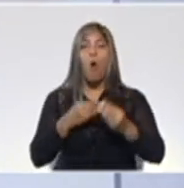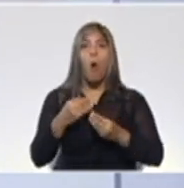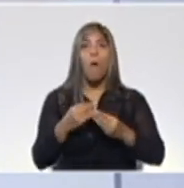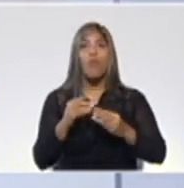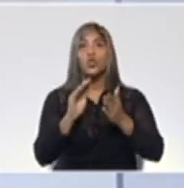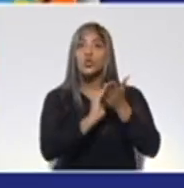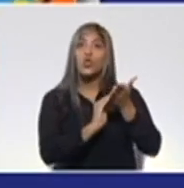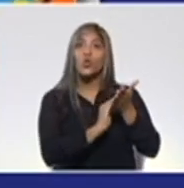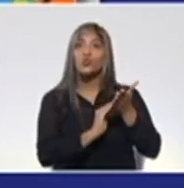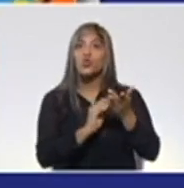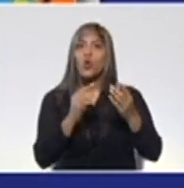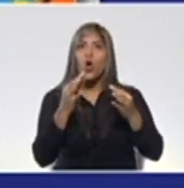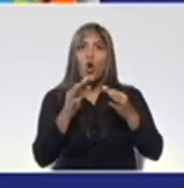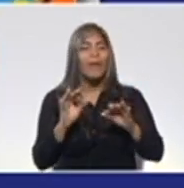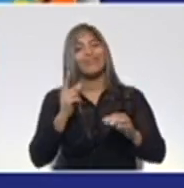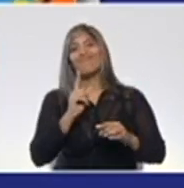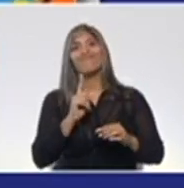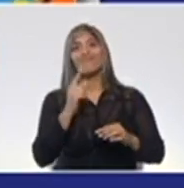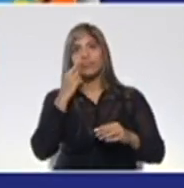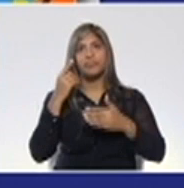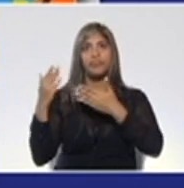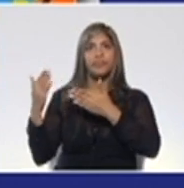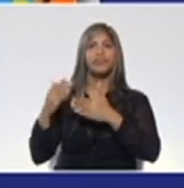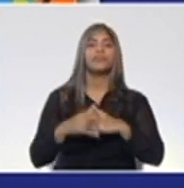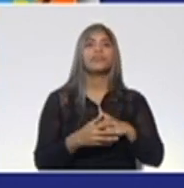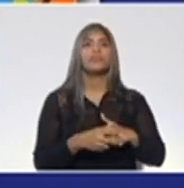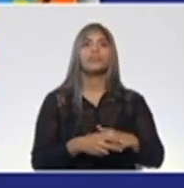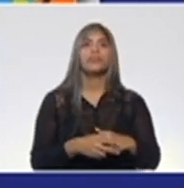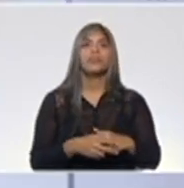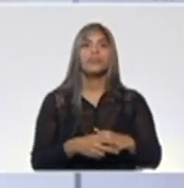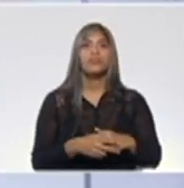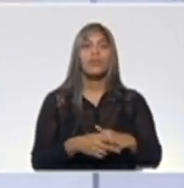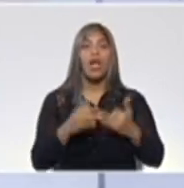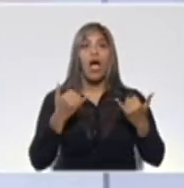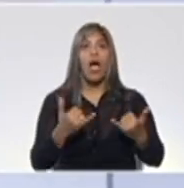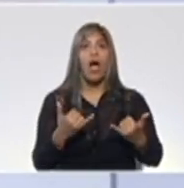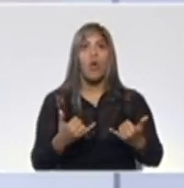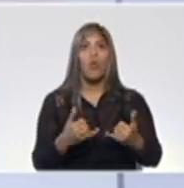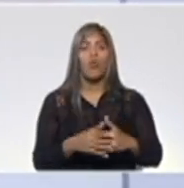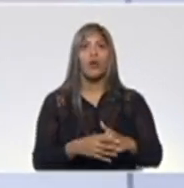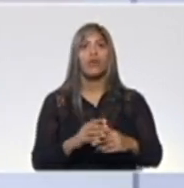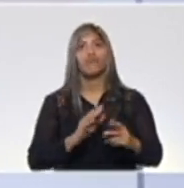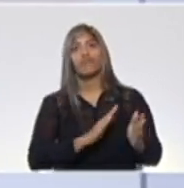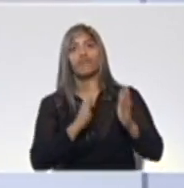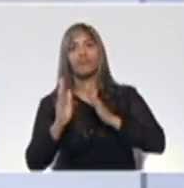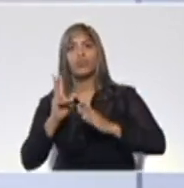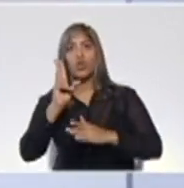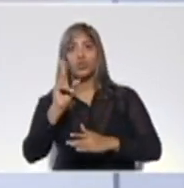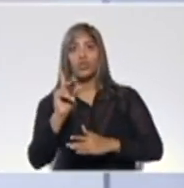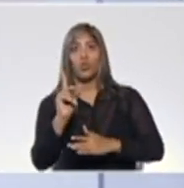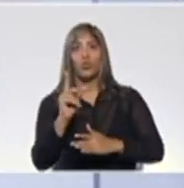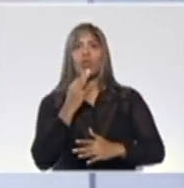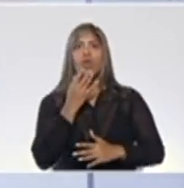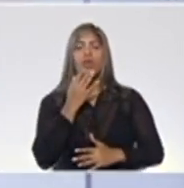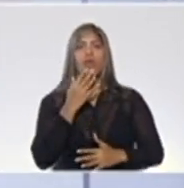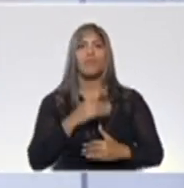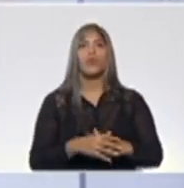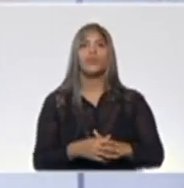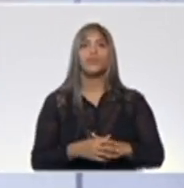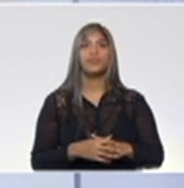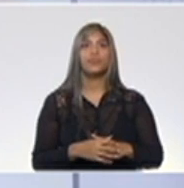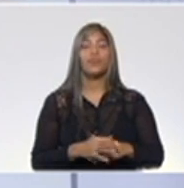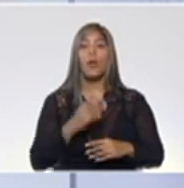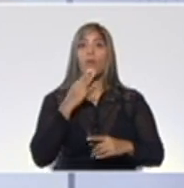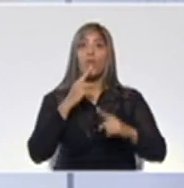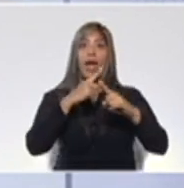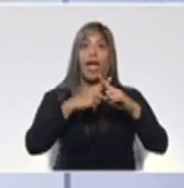hay solución común. Este caso se descarta. Pasemos ahora al caso 2, cuando x